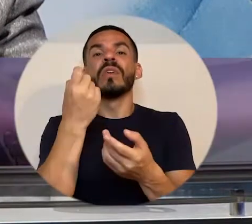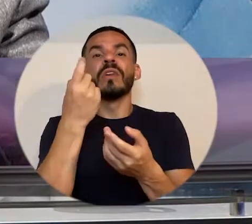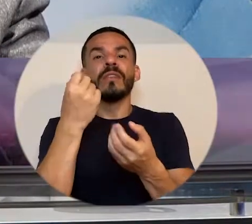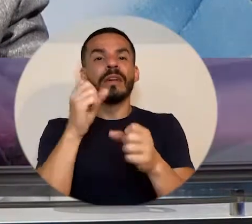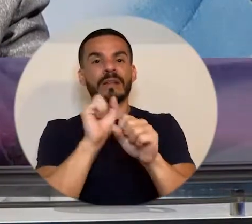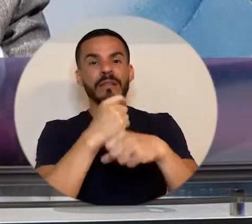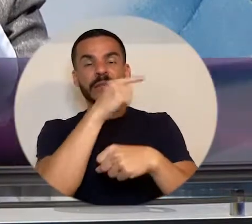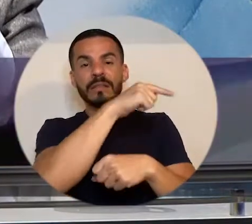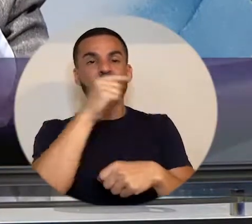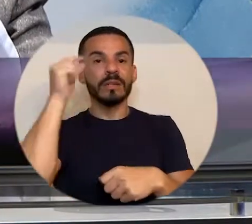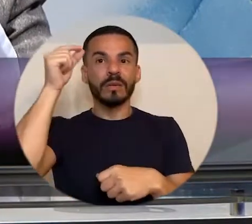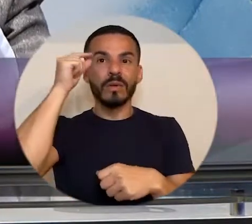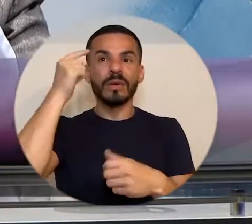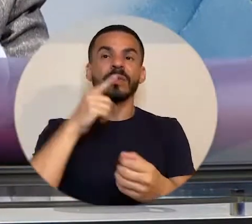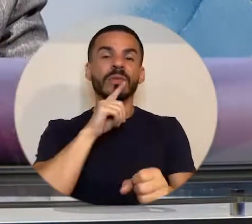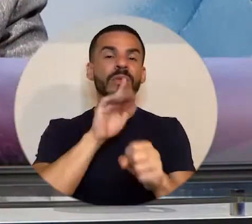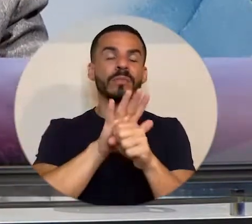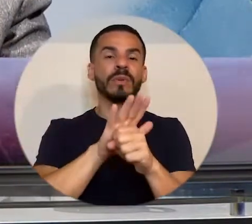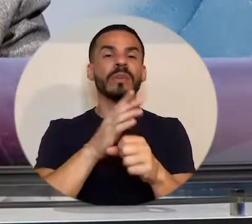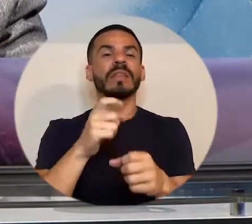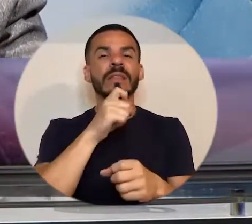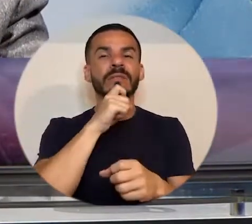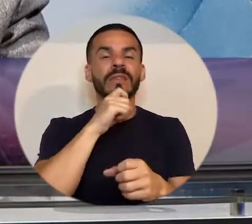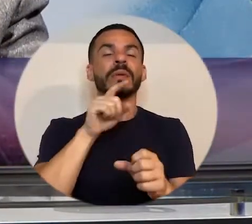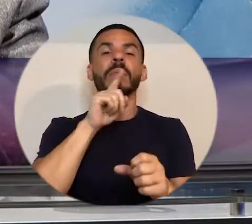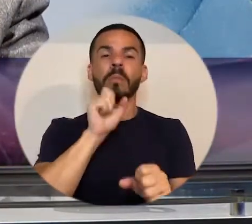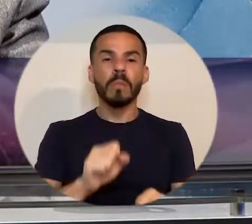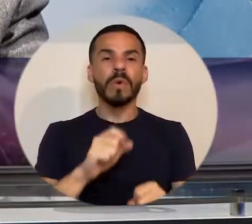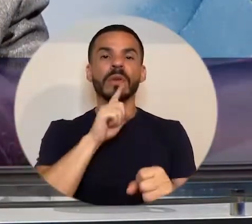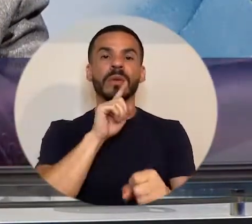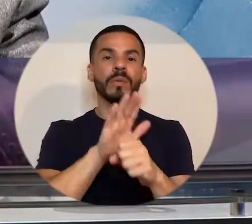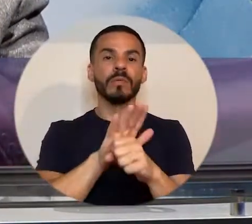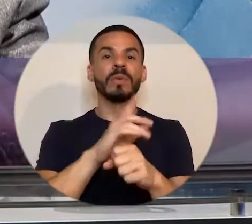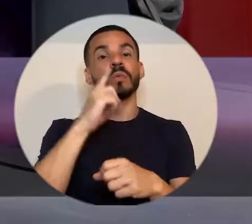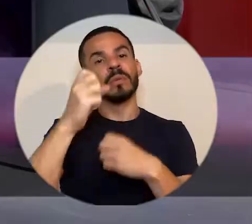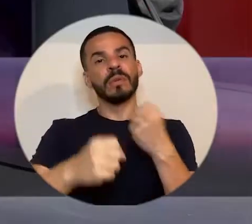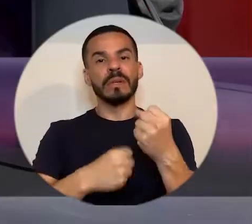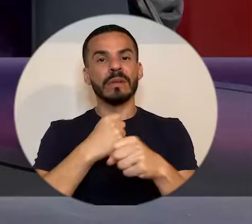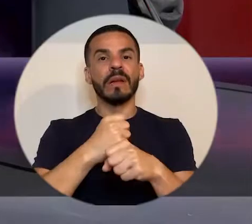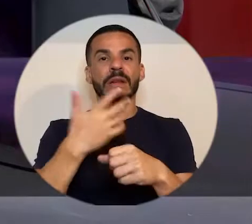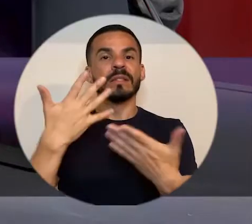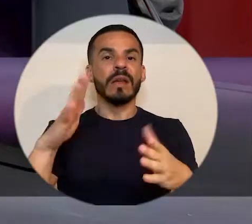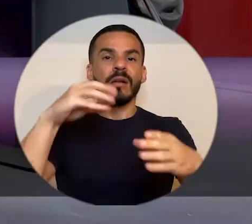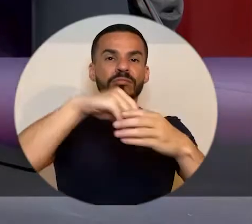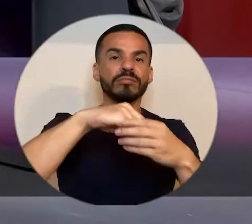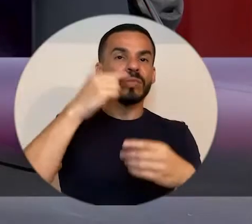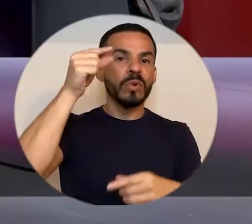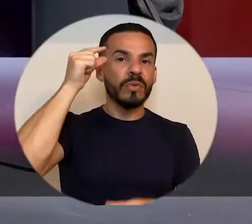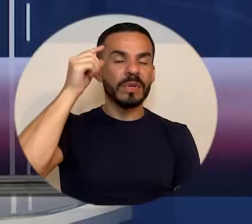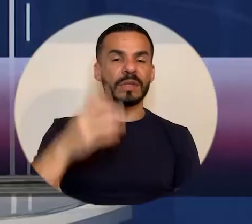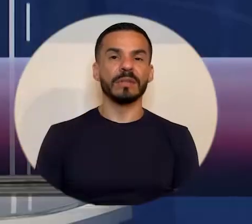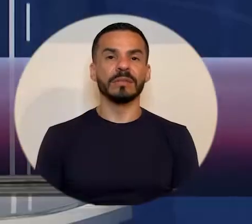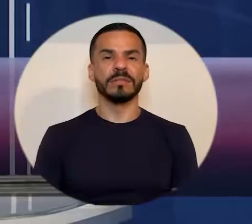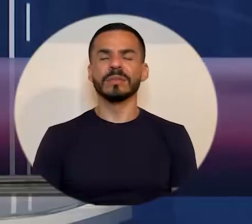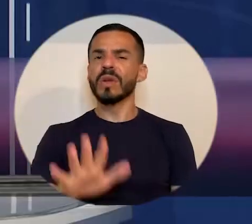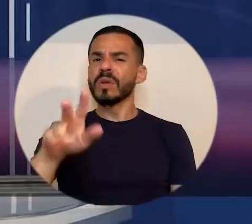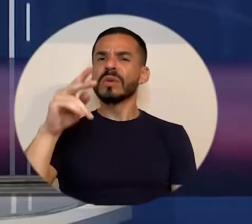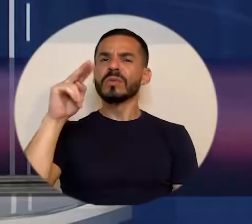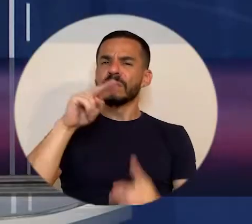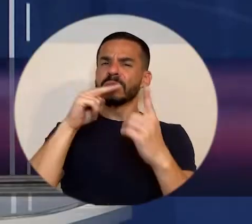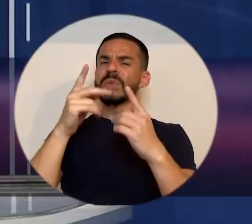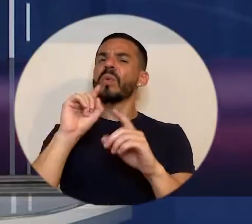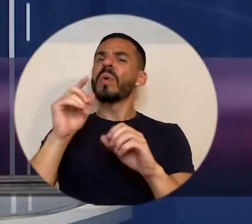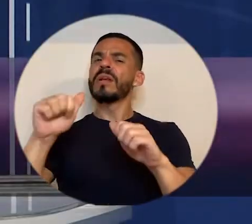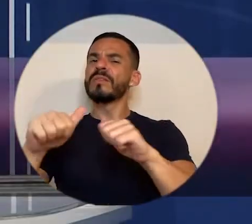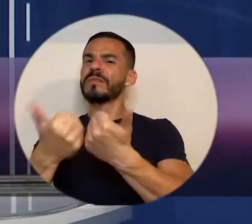en gobierno, de lo que se prometió y que difícilmente se puede cumplir ya una vez en gobierno. ¿Cuál fue, desde su criterio, el principal reto